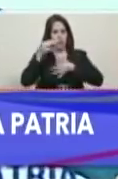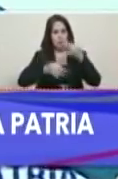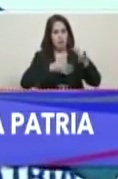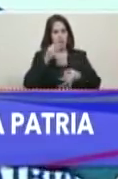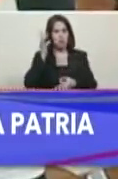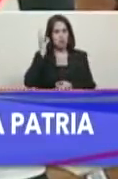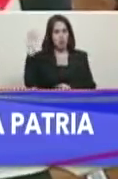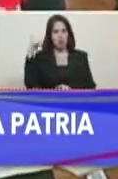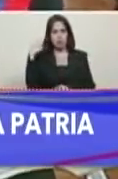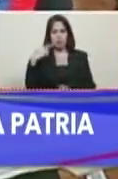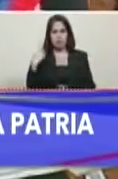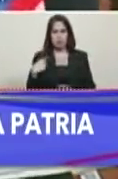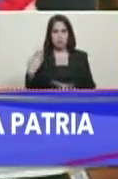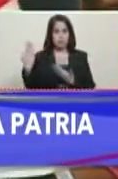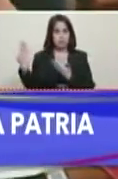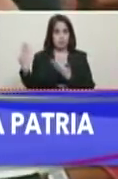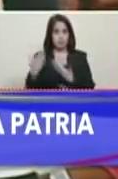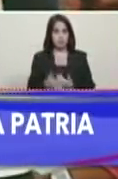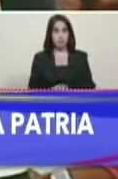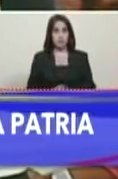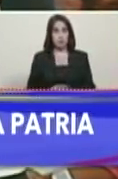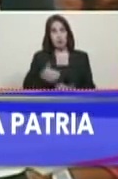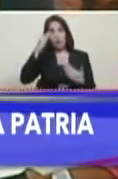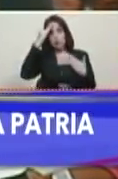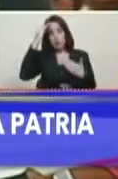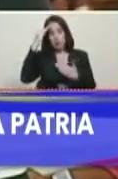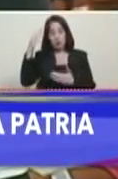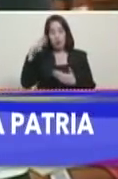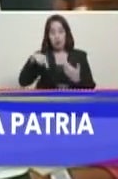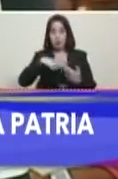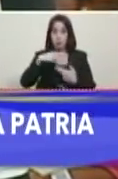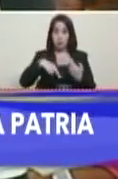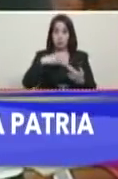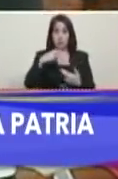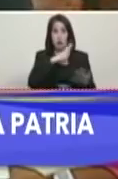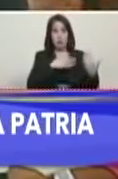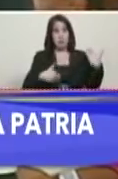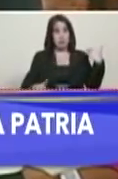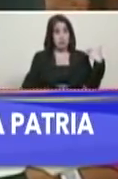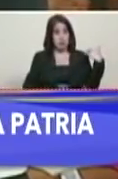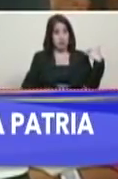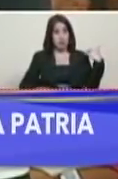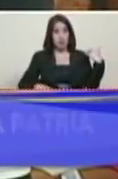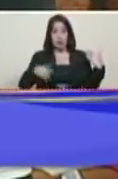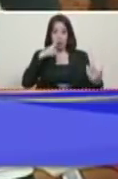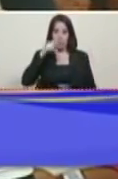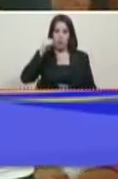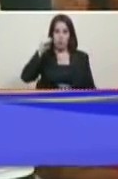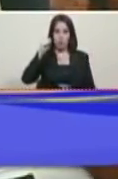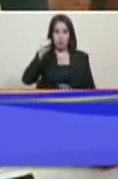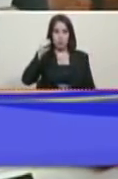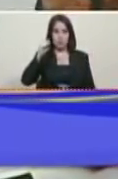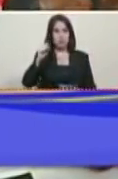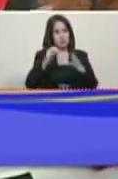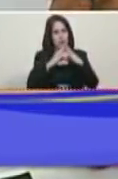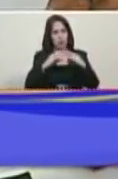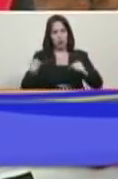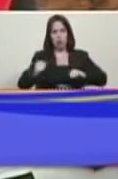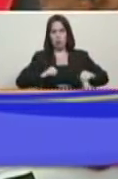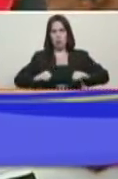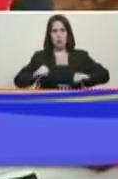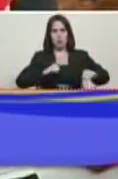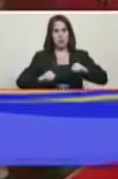Yosmari. Bueno, primero que nada, un saludo revolucionario a nuestro presidente camarada Nicolás Maduro Moro, de todo el